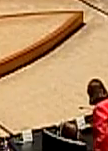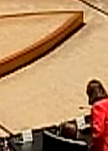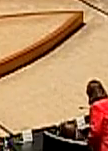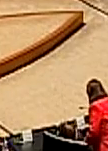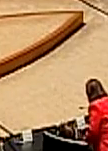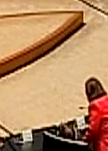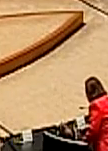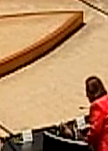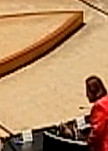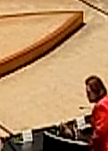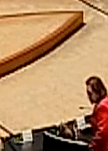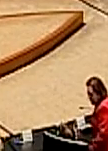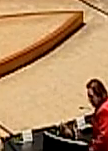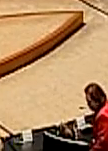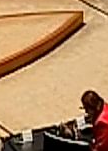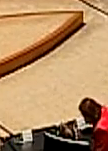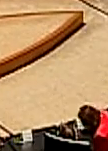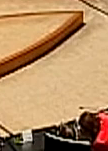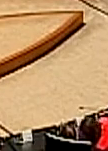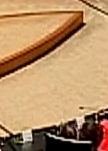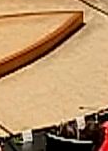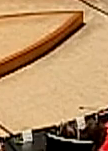dictamen. Tiene la palabra, señor senador.